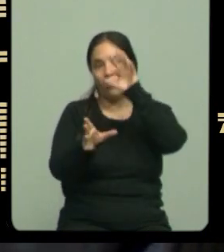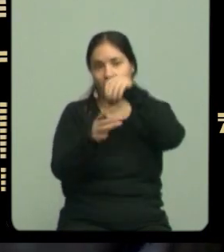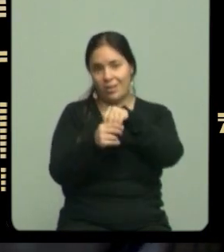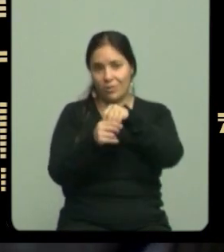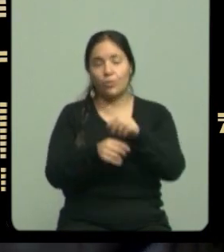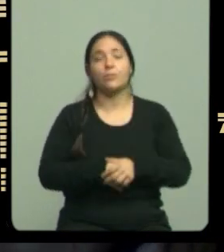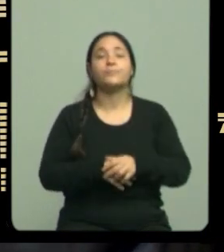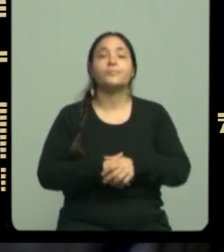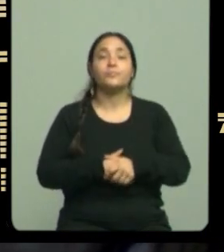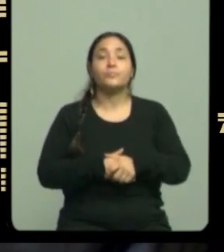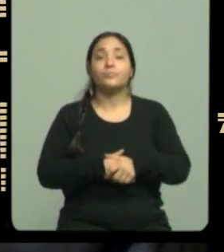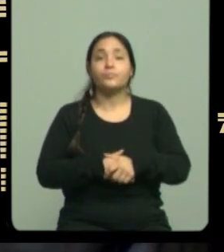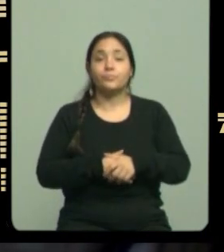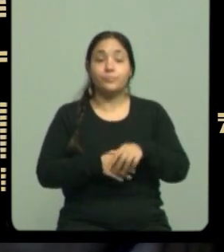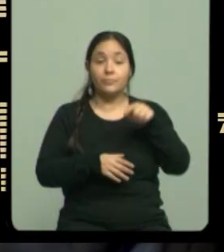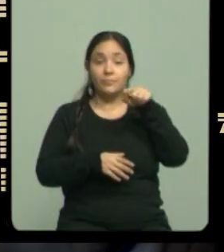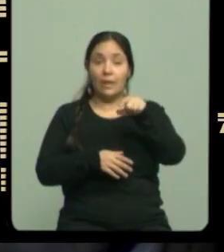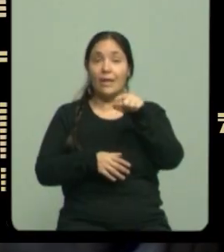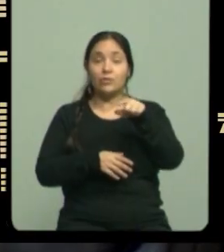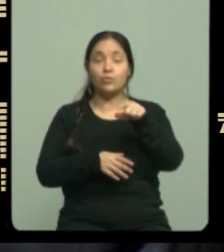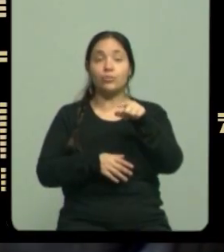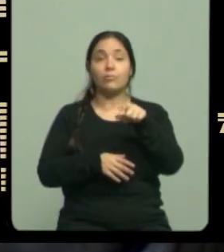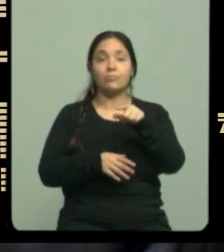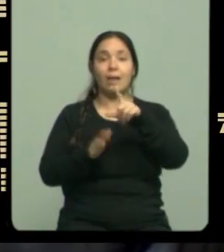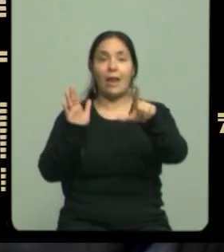ámbito laboral. Claro. Ahí es donde entra a aplicarse la ley